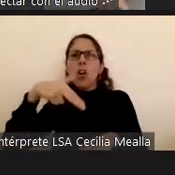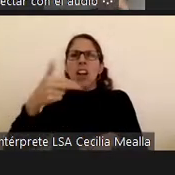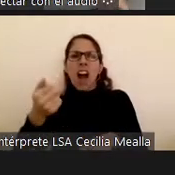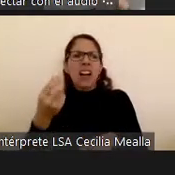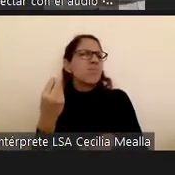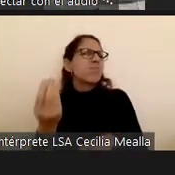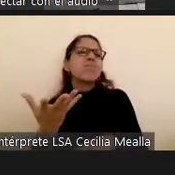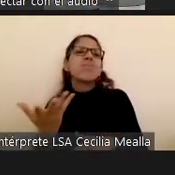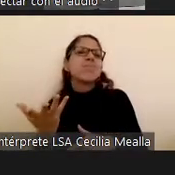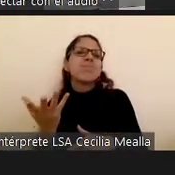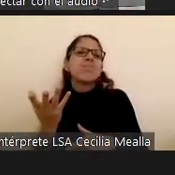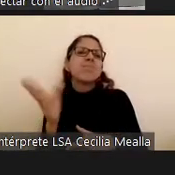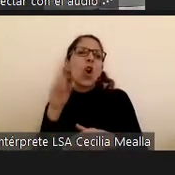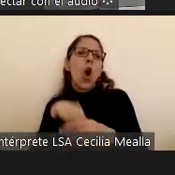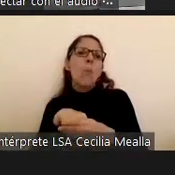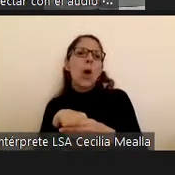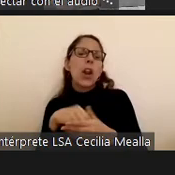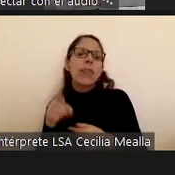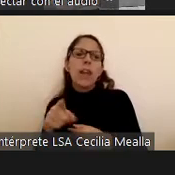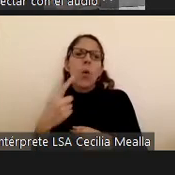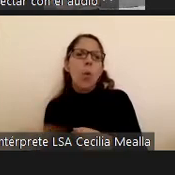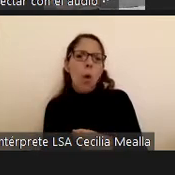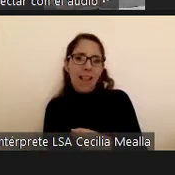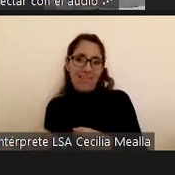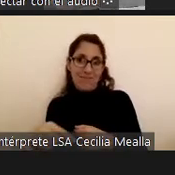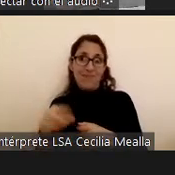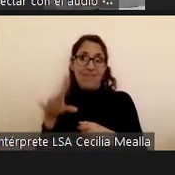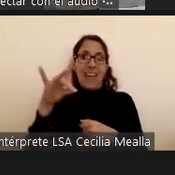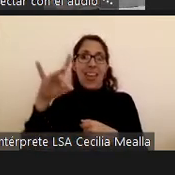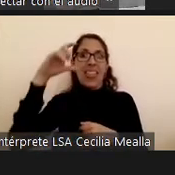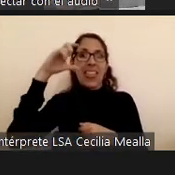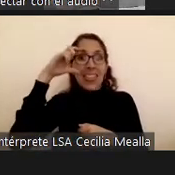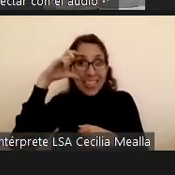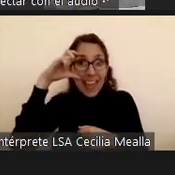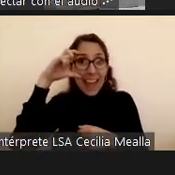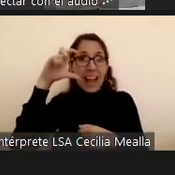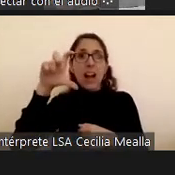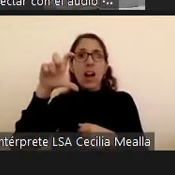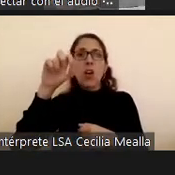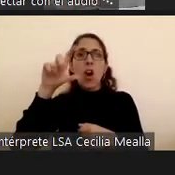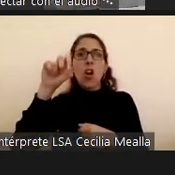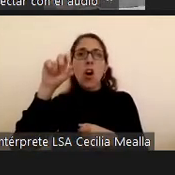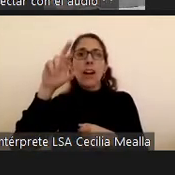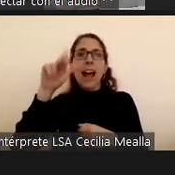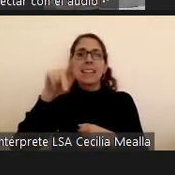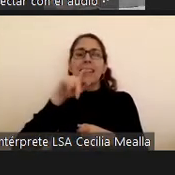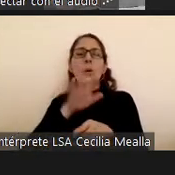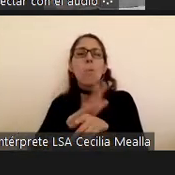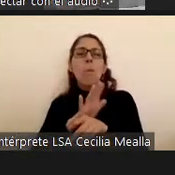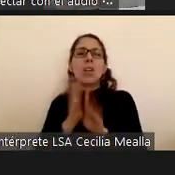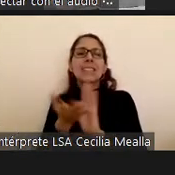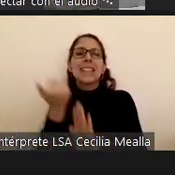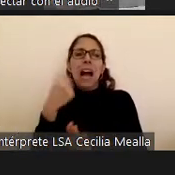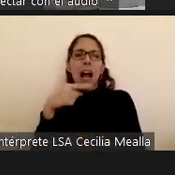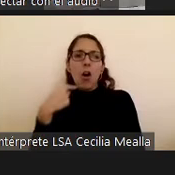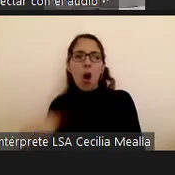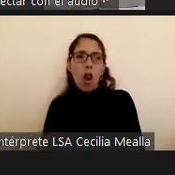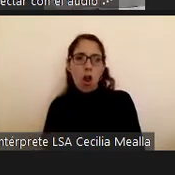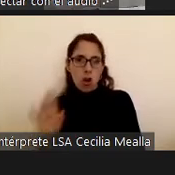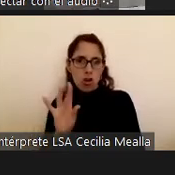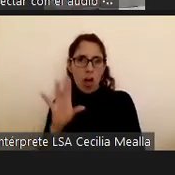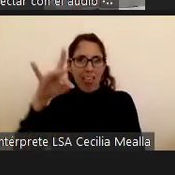¿De colorante? Decolorante, muy bien, decolorante. Entonces ese es el otro componente que falta. Y después